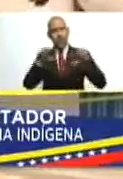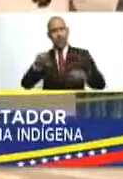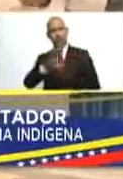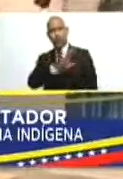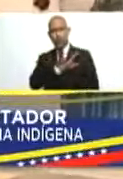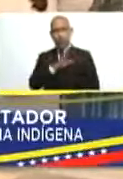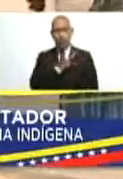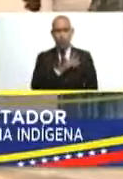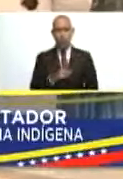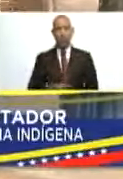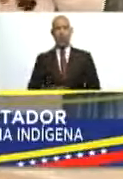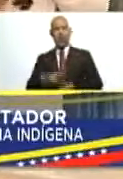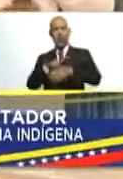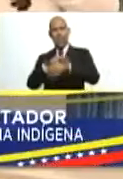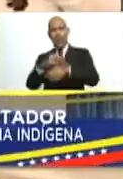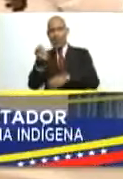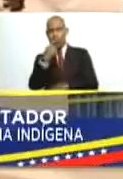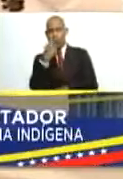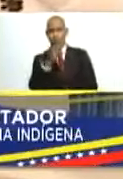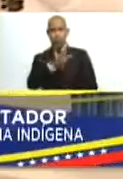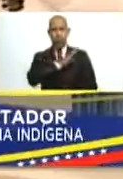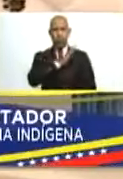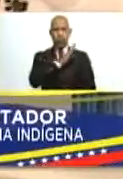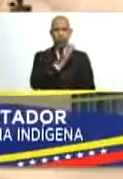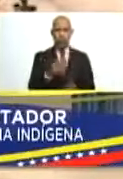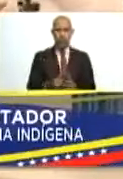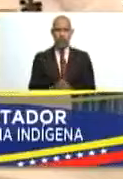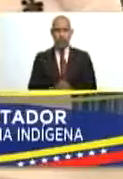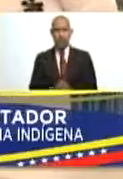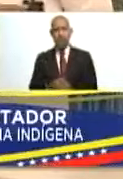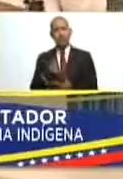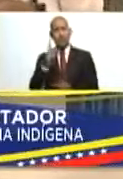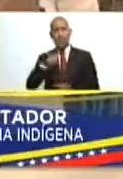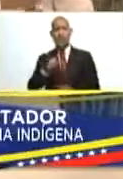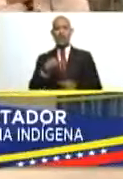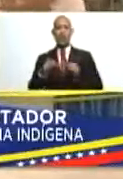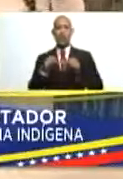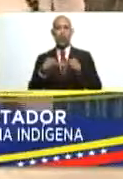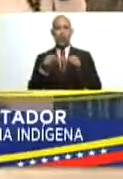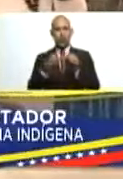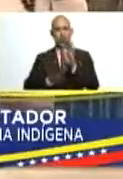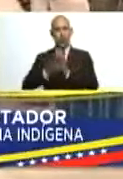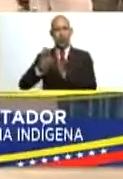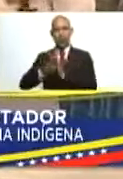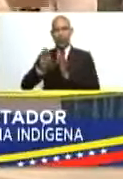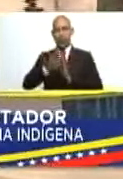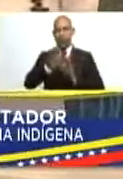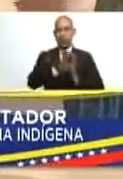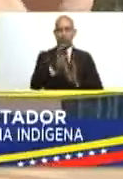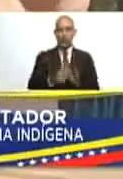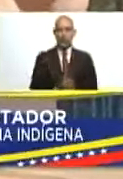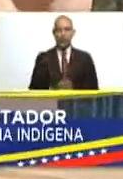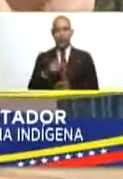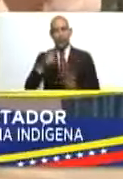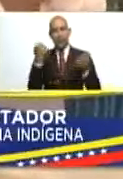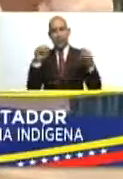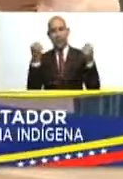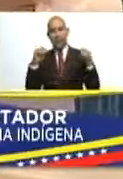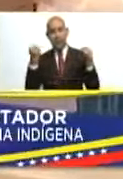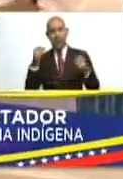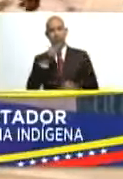propia, de esa medicina propia, de manera que no se vea vencida por la sociedad, la práctica en la